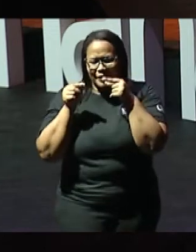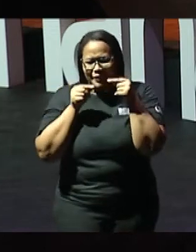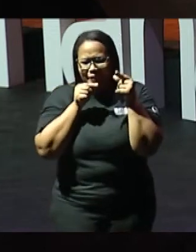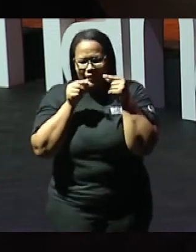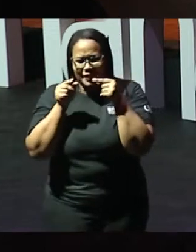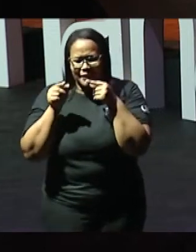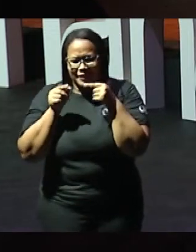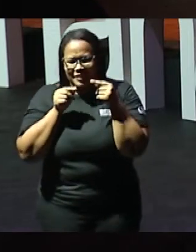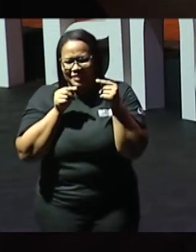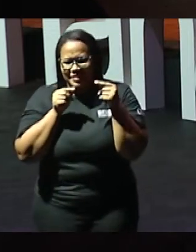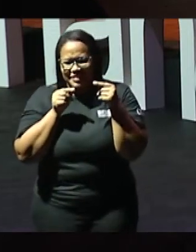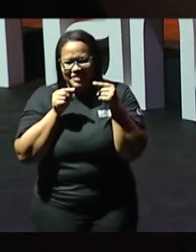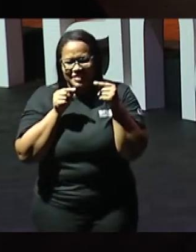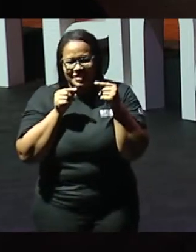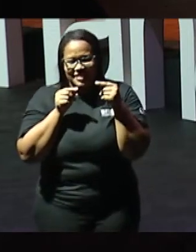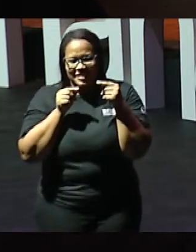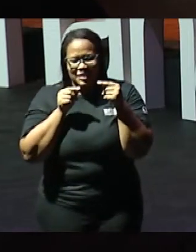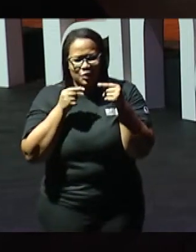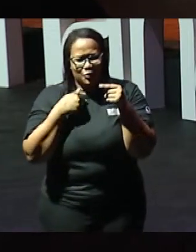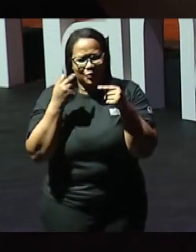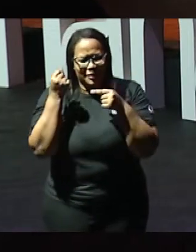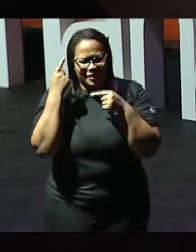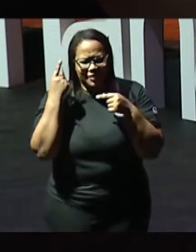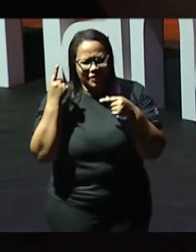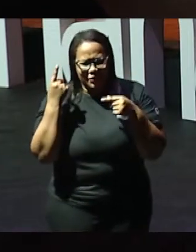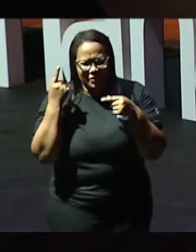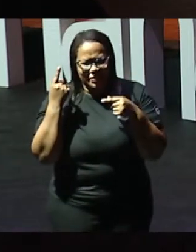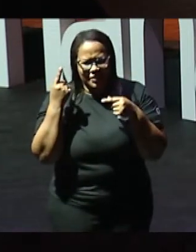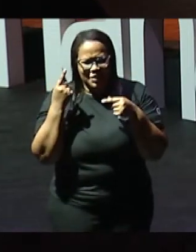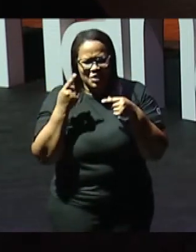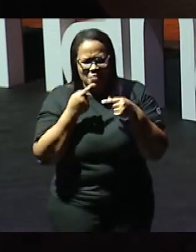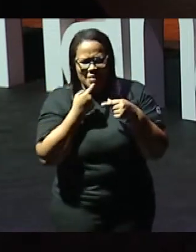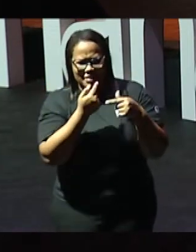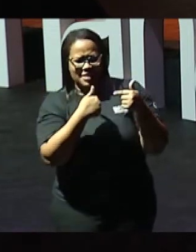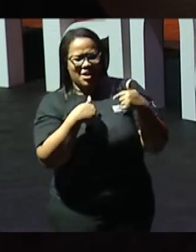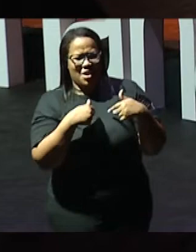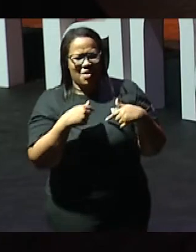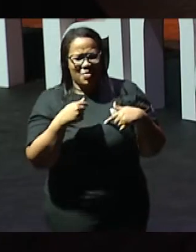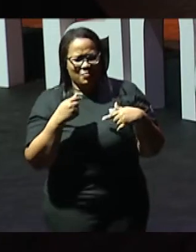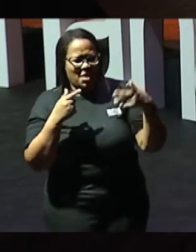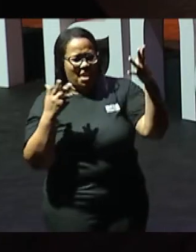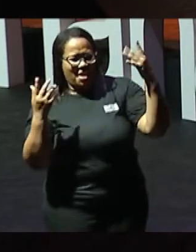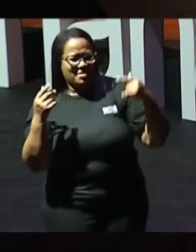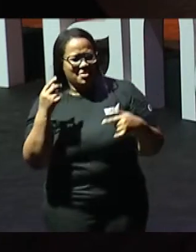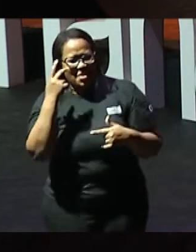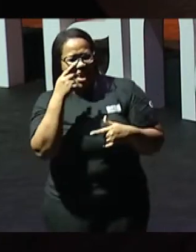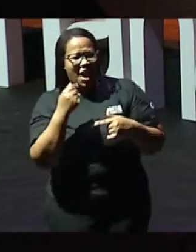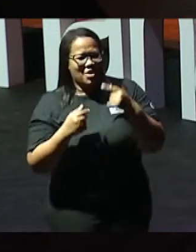y yo como que no tienen teniendo bien y viene uno dice dime tú al toque